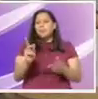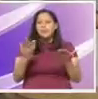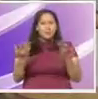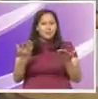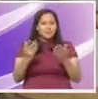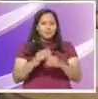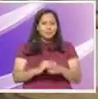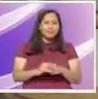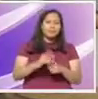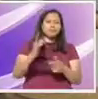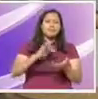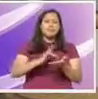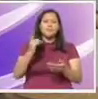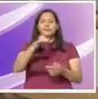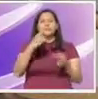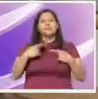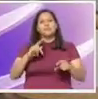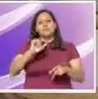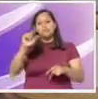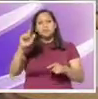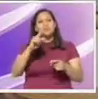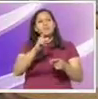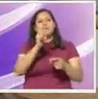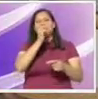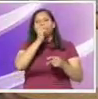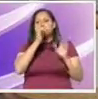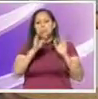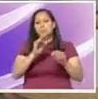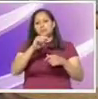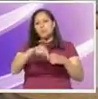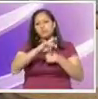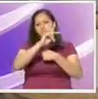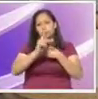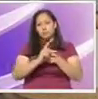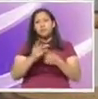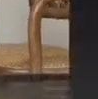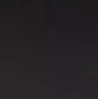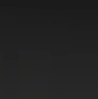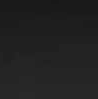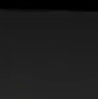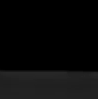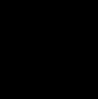por supuesto, grandes personajes, grandes padres de nuestro país. Y ahora es momento, Dore, de ir contigo. ¿Qué nos tienes?